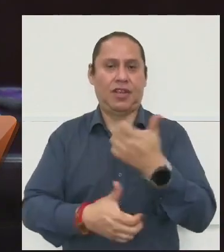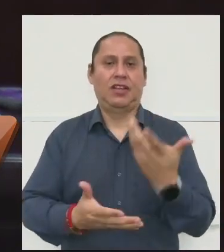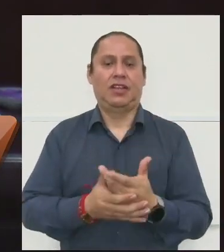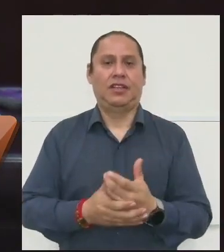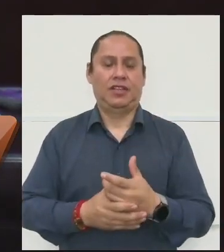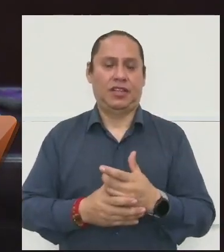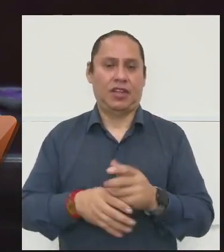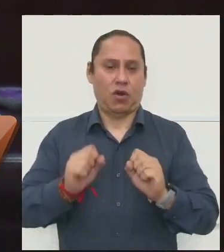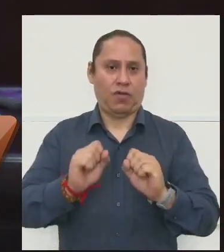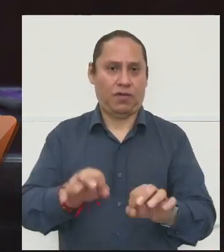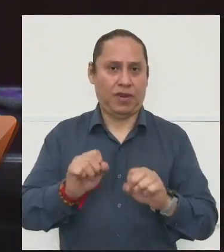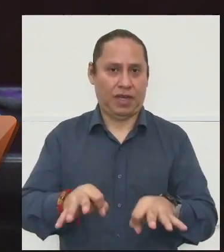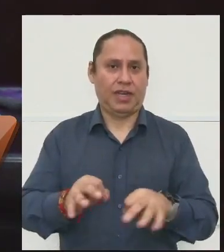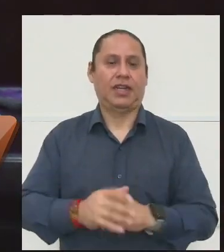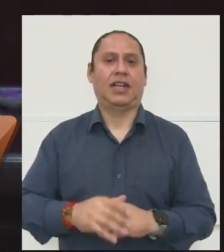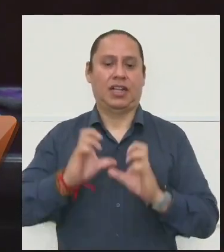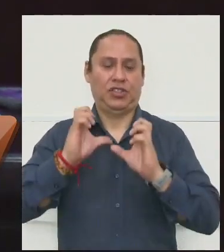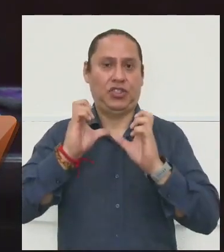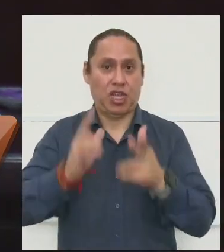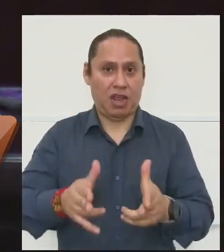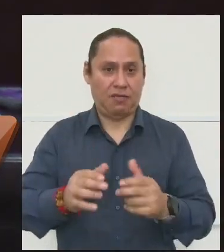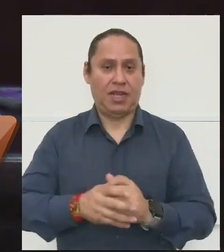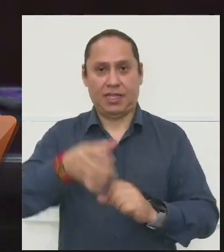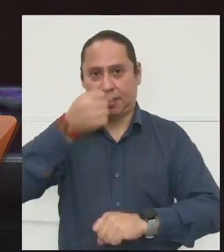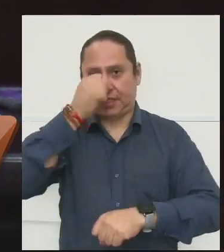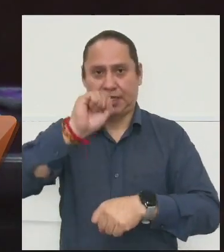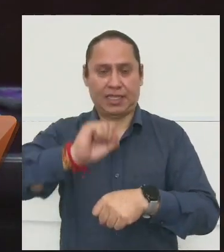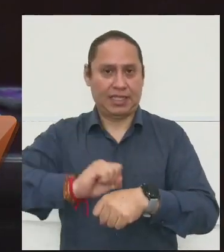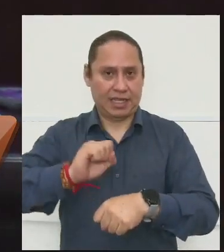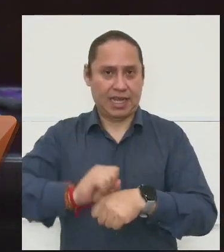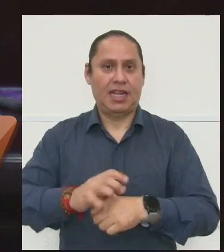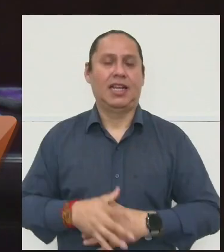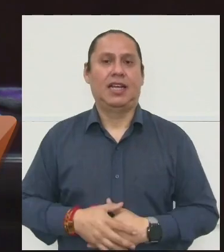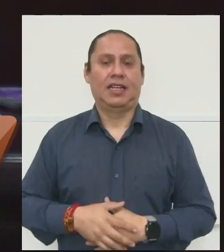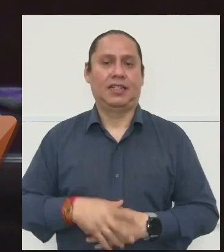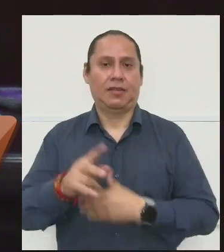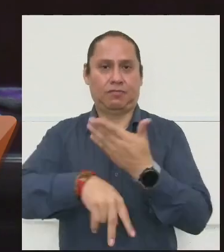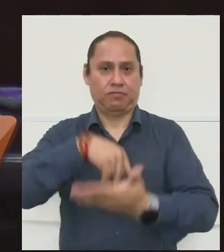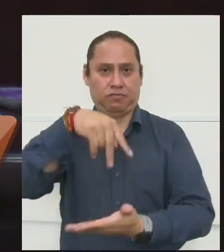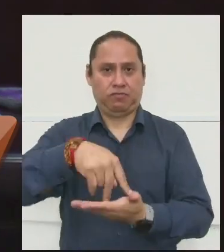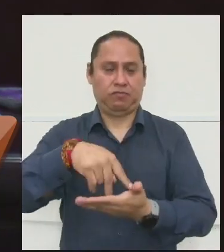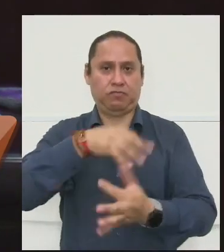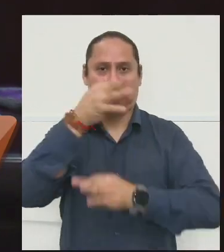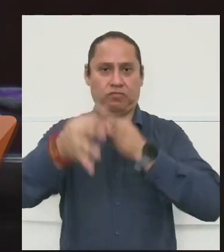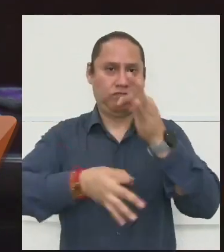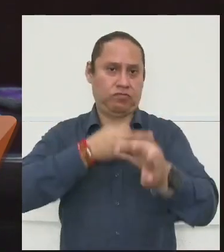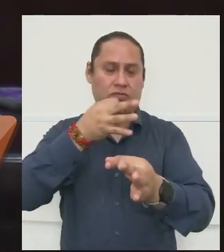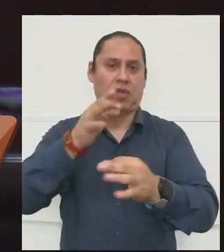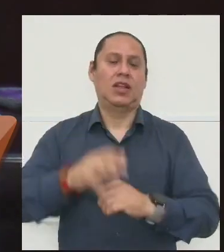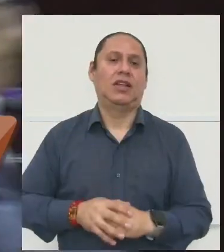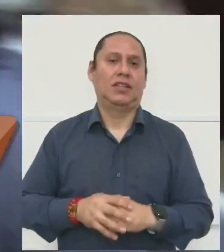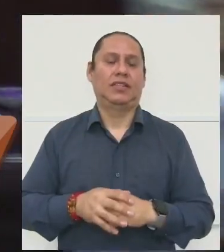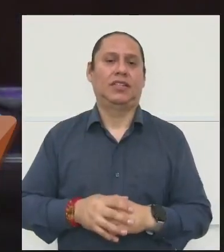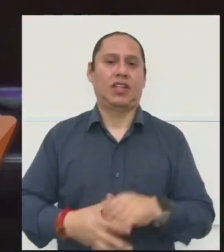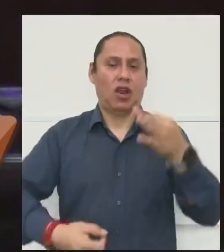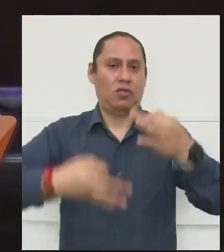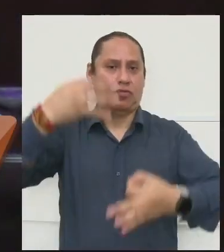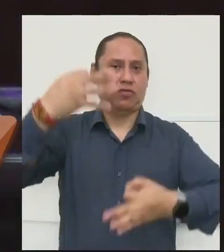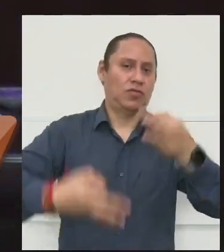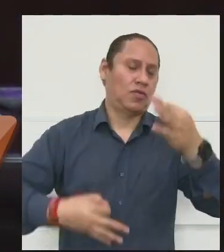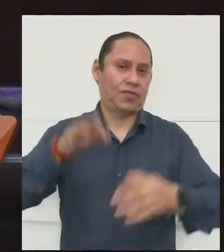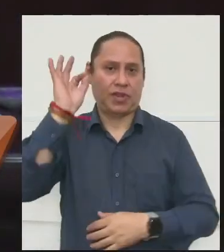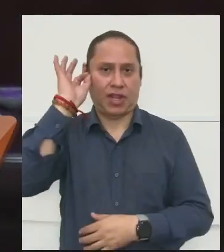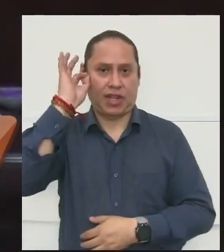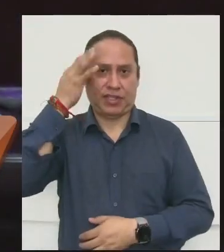servicio Civil del Estado de Chiapas secretaria de ponencia adscrita a la ponencia a del tribunal del